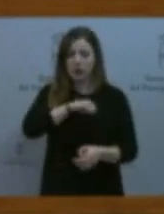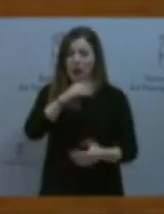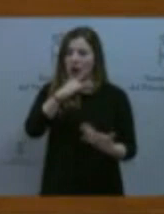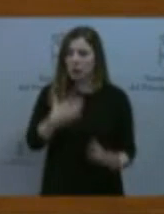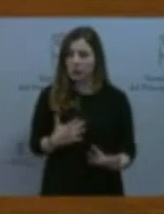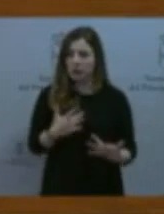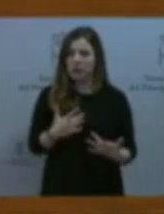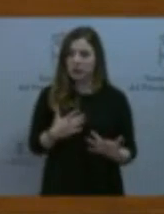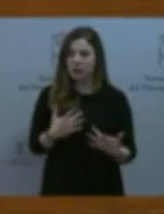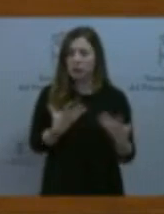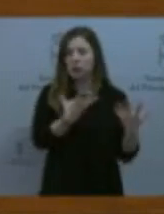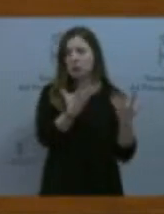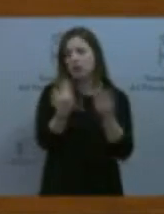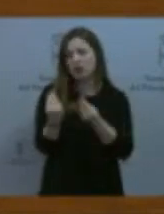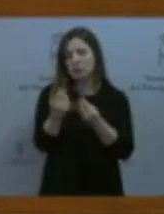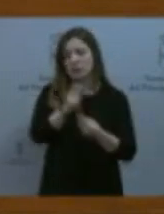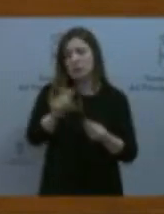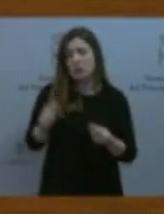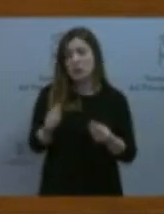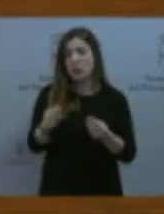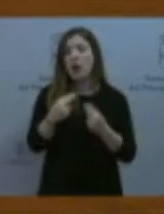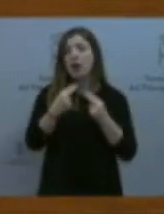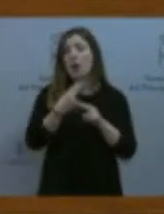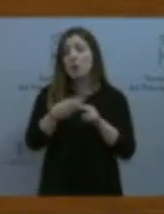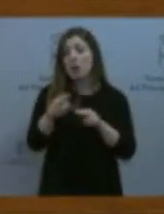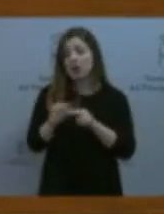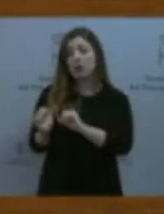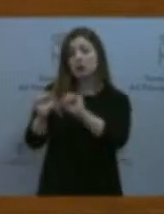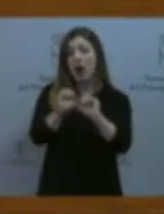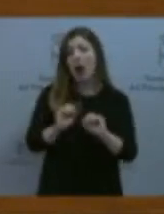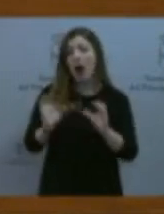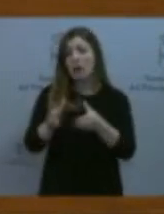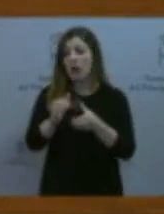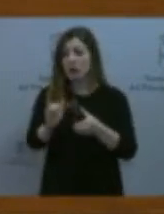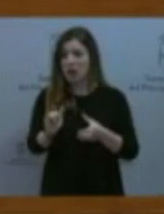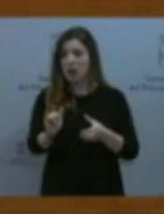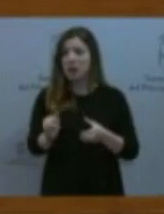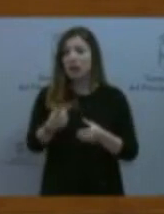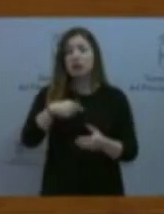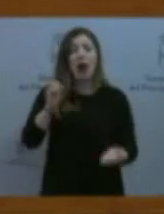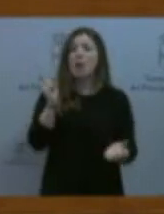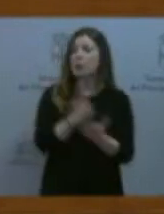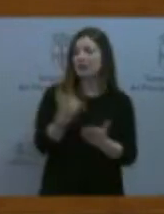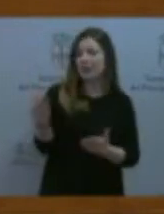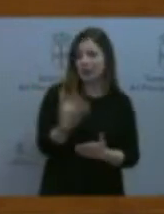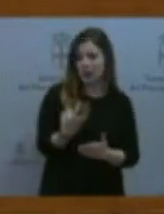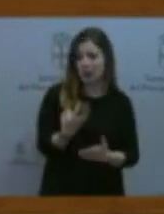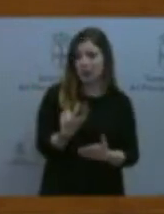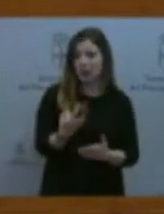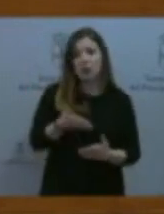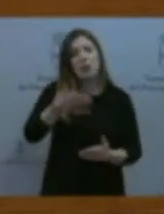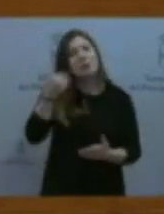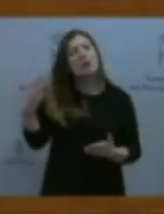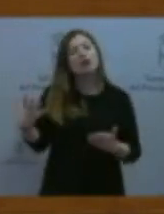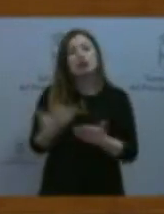de un fundamento constitucional, como carecen, y esa es nuestra apuesta, todos los privilegios o premisas que los hacen